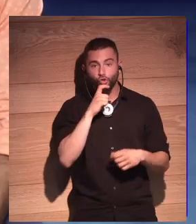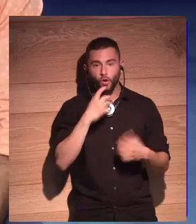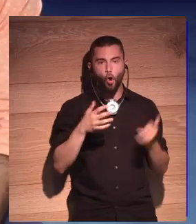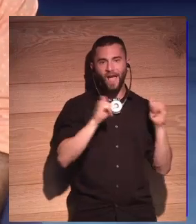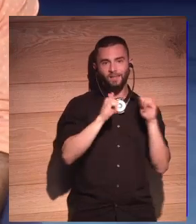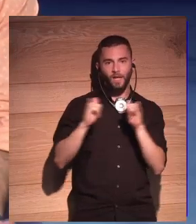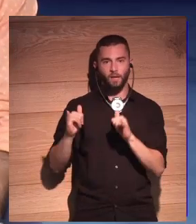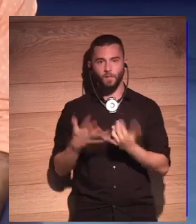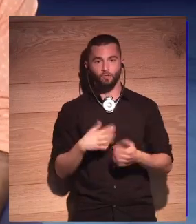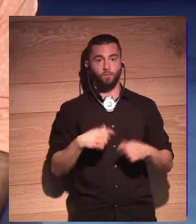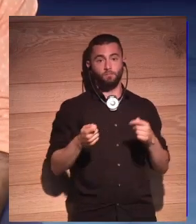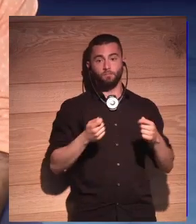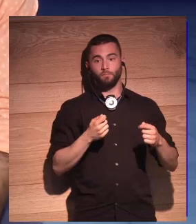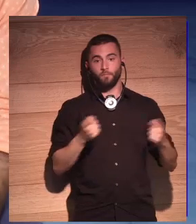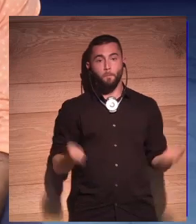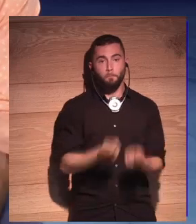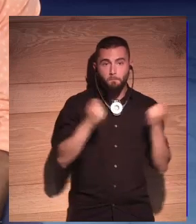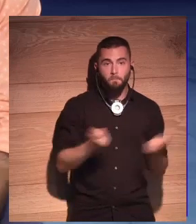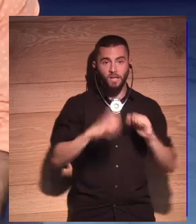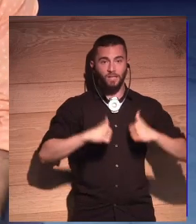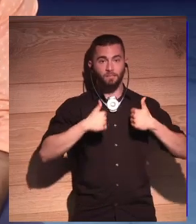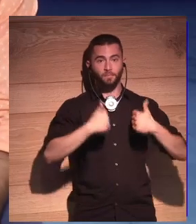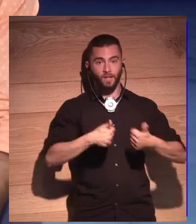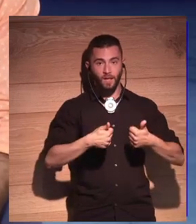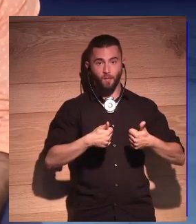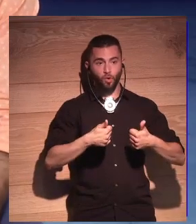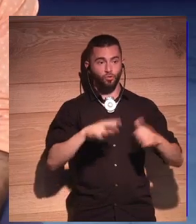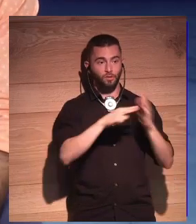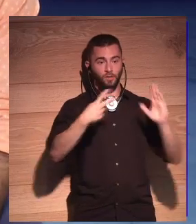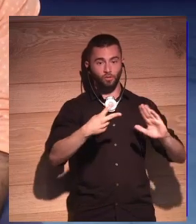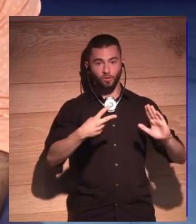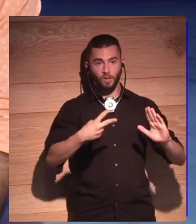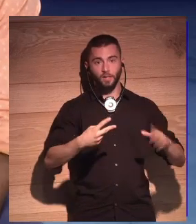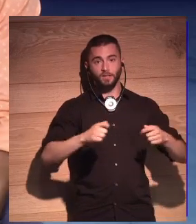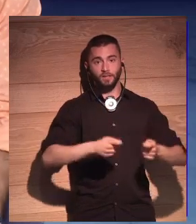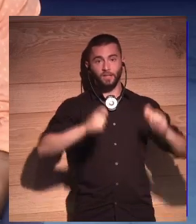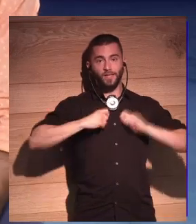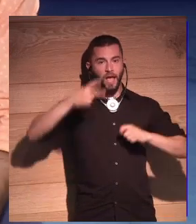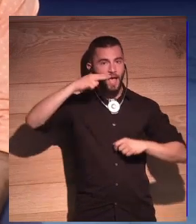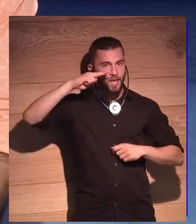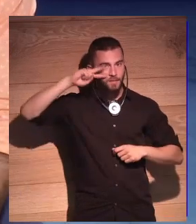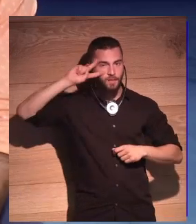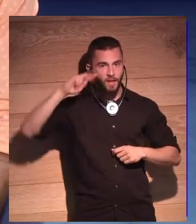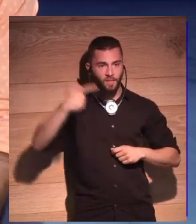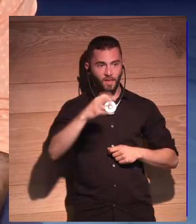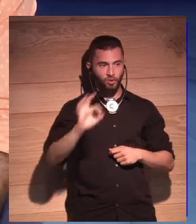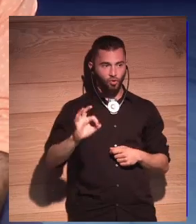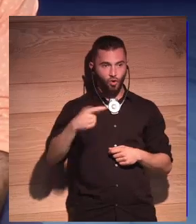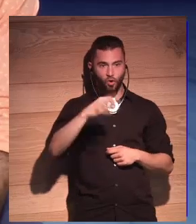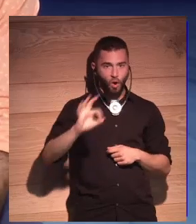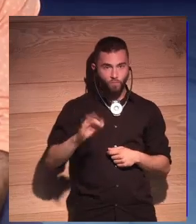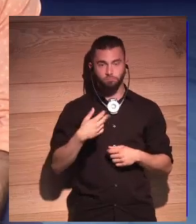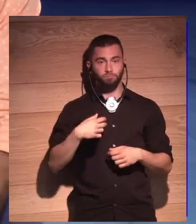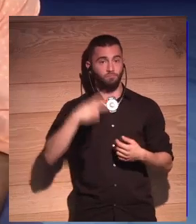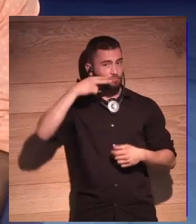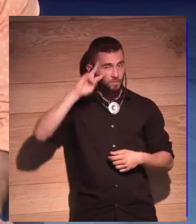del marketing por un poco, estas tecnologías nos ofrecen esas experiencias wow que denominamos